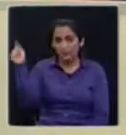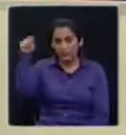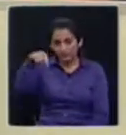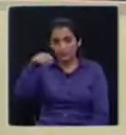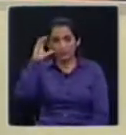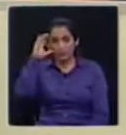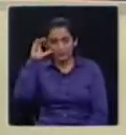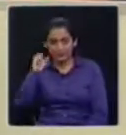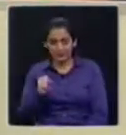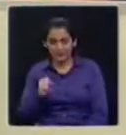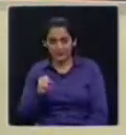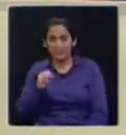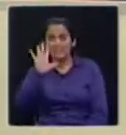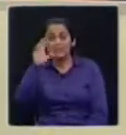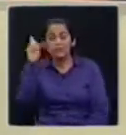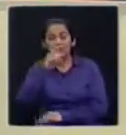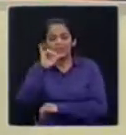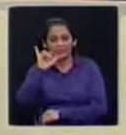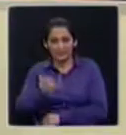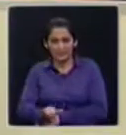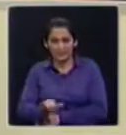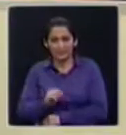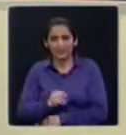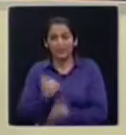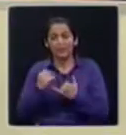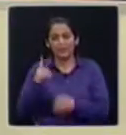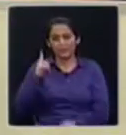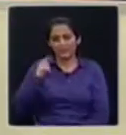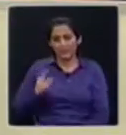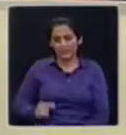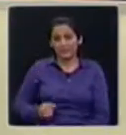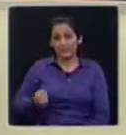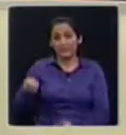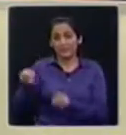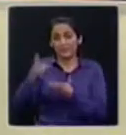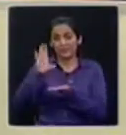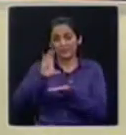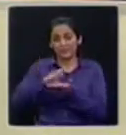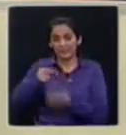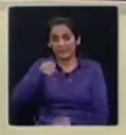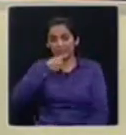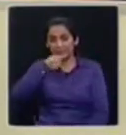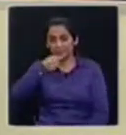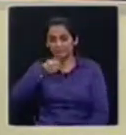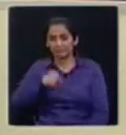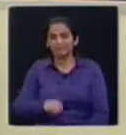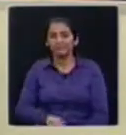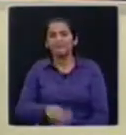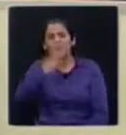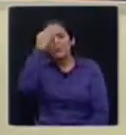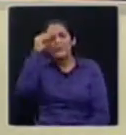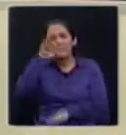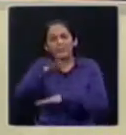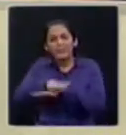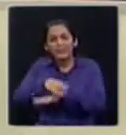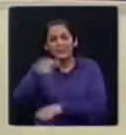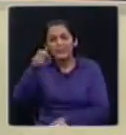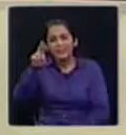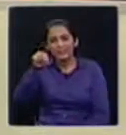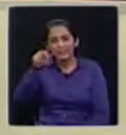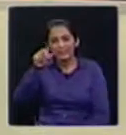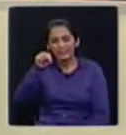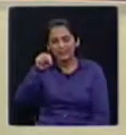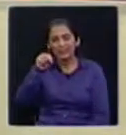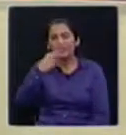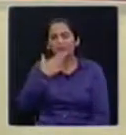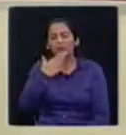se encuentra en la Catedral de la Inmaculada Concepción, ubicada en el centro histórico de la urbe. Hernán, buenas tardes. Cuéntanos, ¿a qué hora